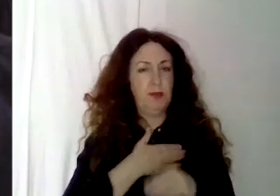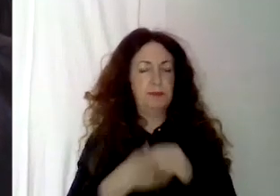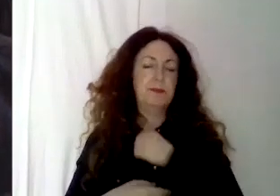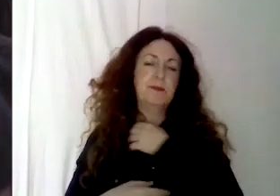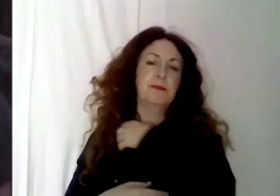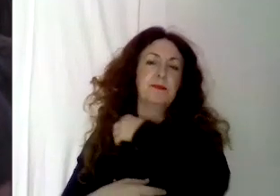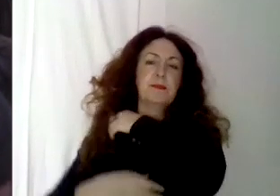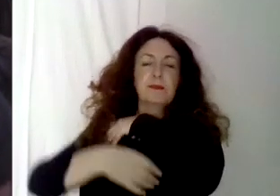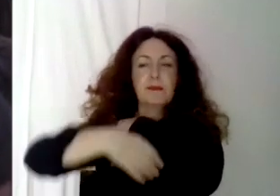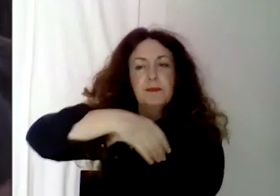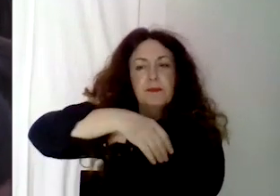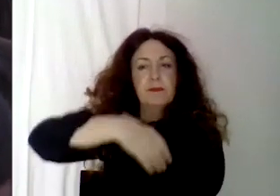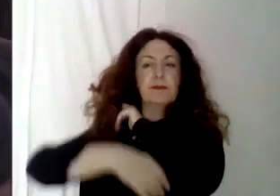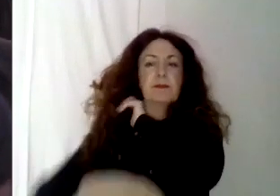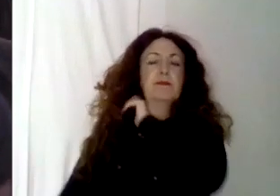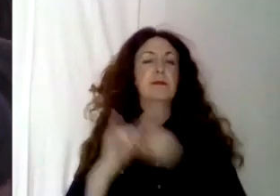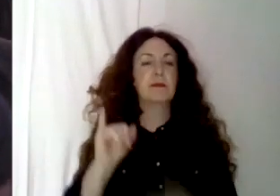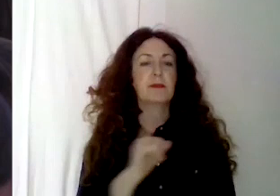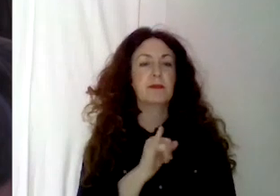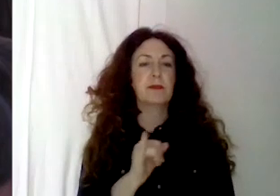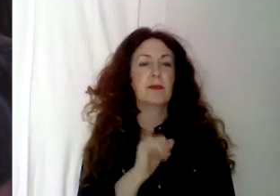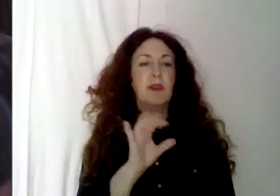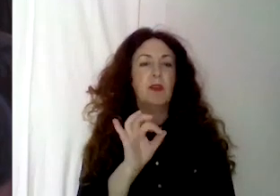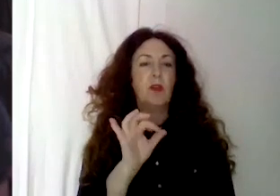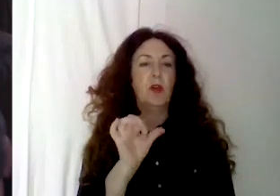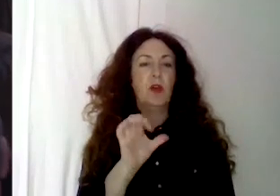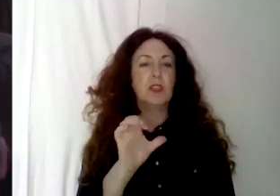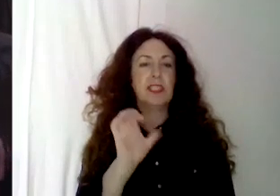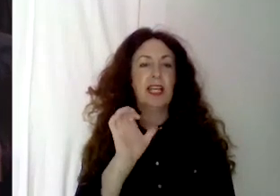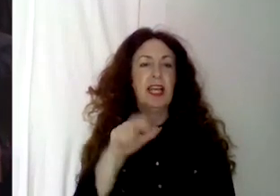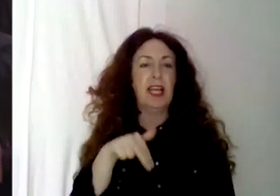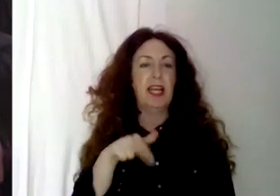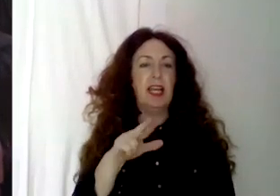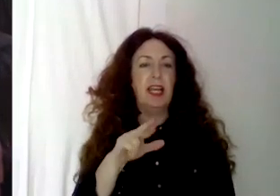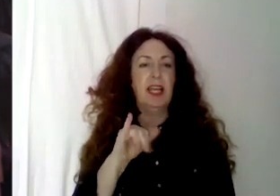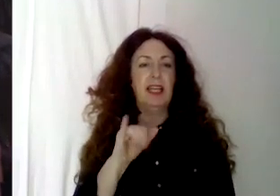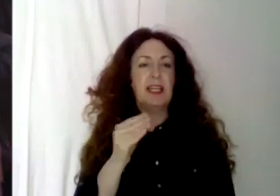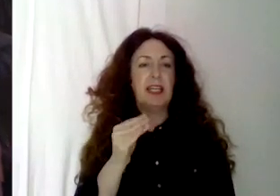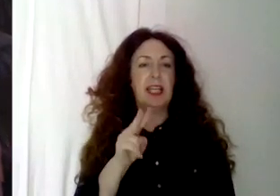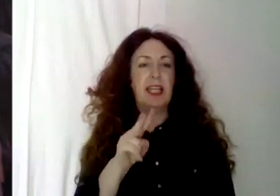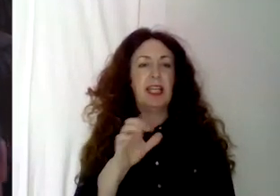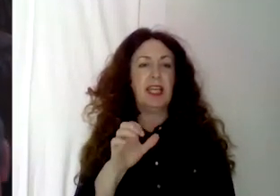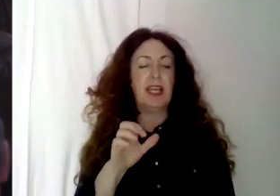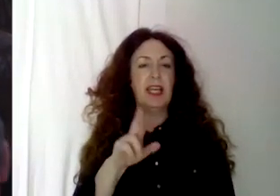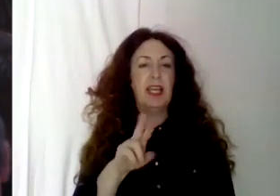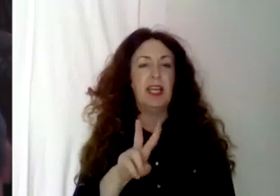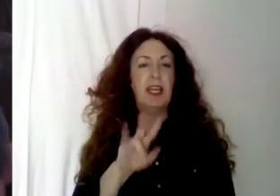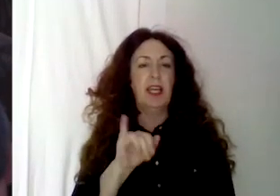José Enrique Ruiz Domènec, primero, que... te pido, por favor, ¿verdad?, que